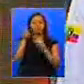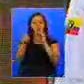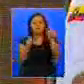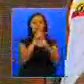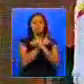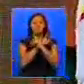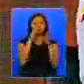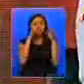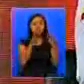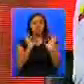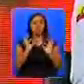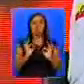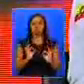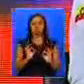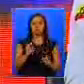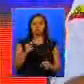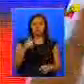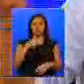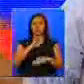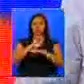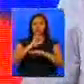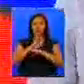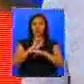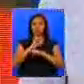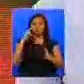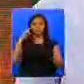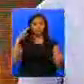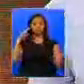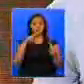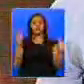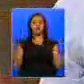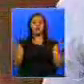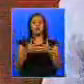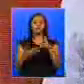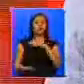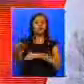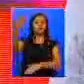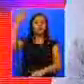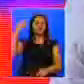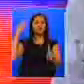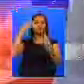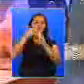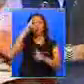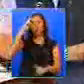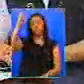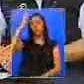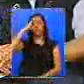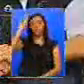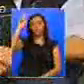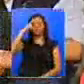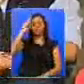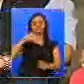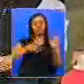discapacidad. Nosotros, los ecuatorianos, lo vimos en un enlace anterior, fuimos a Uruguay a hacer un